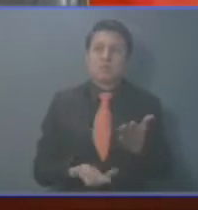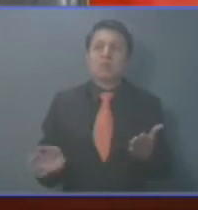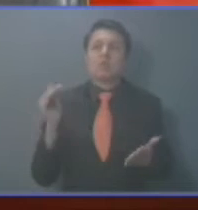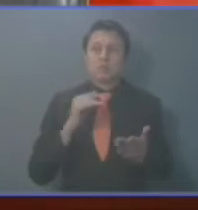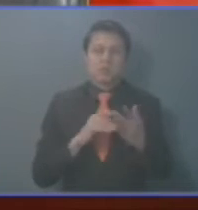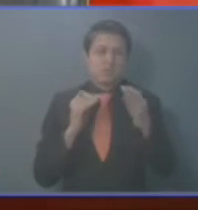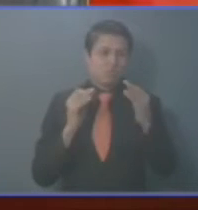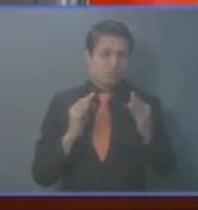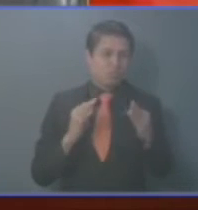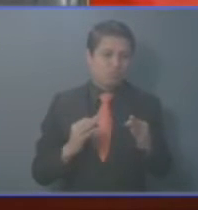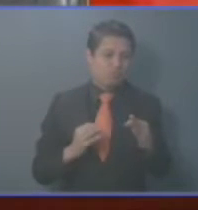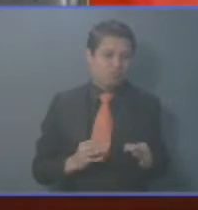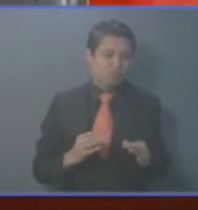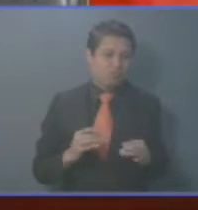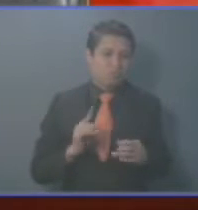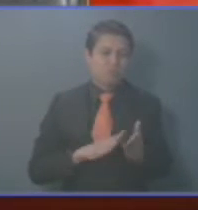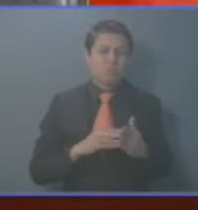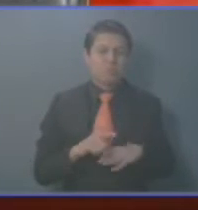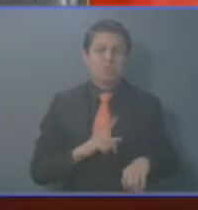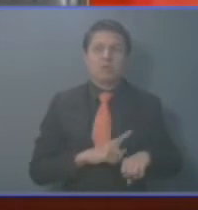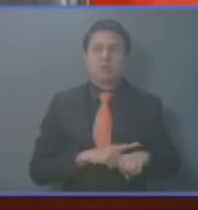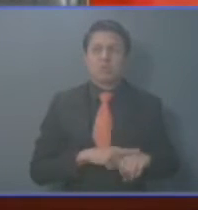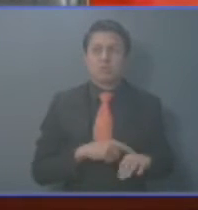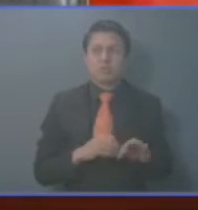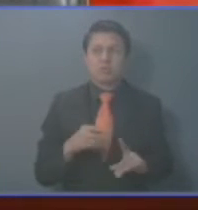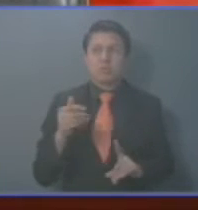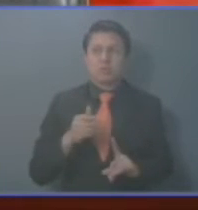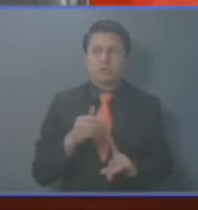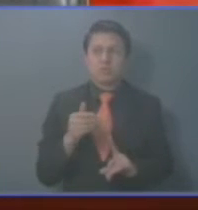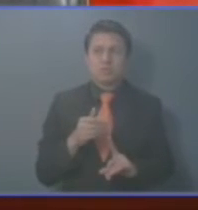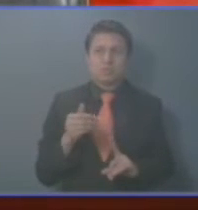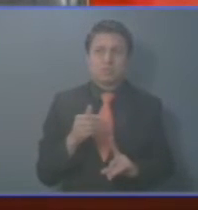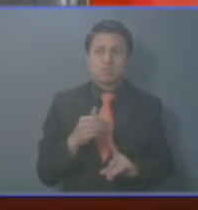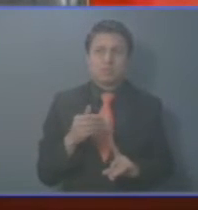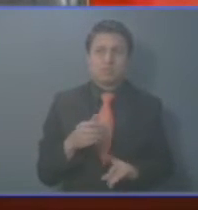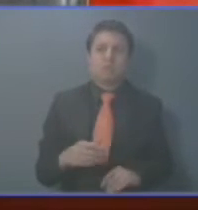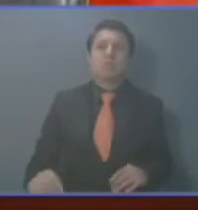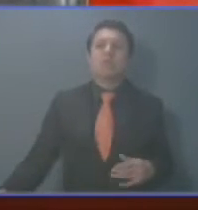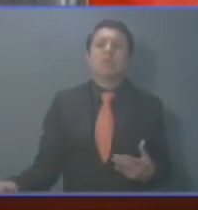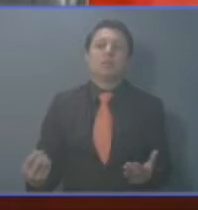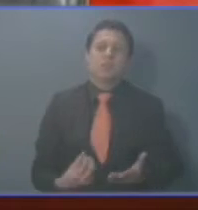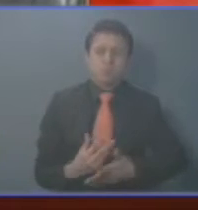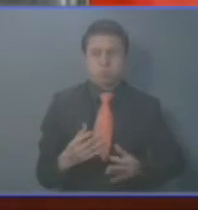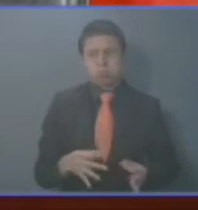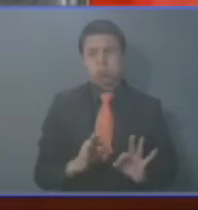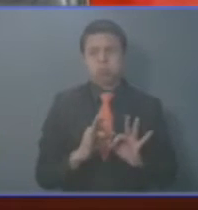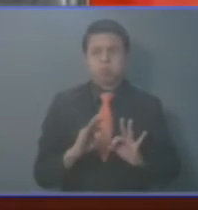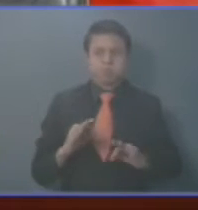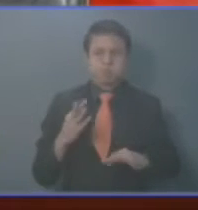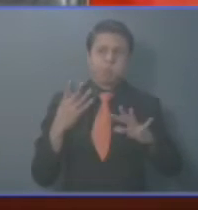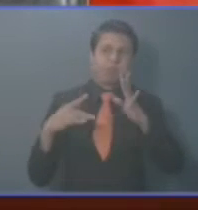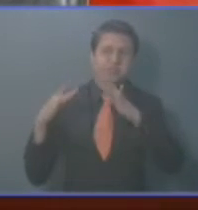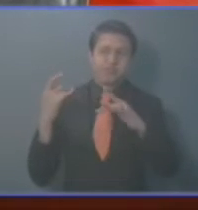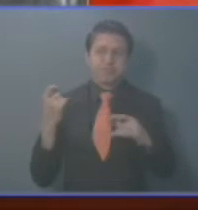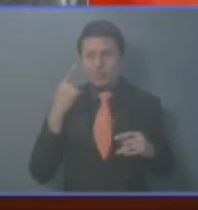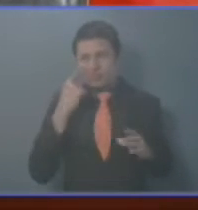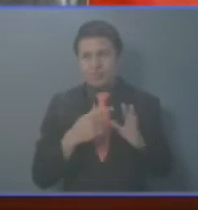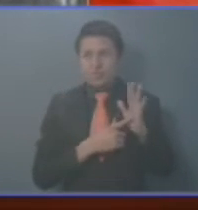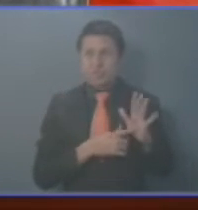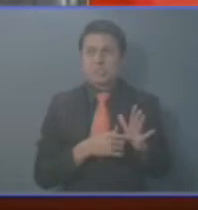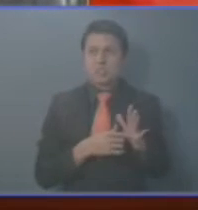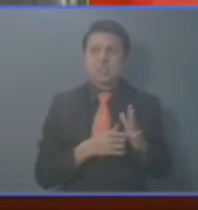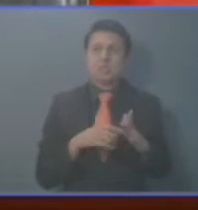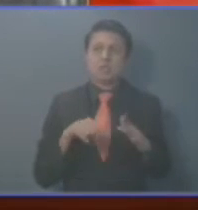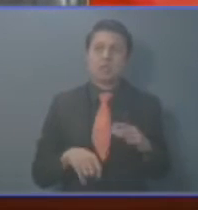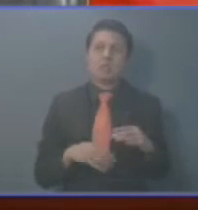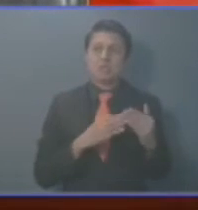con medidas a mediano y corto plazo en términos de calidad, pertinencia, cobertura e innovación. Que la historia reciente nos demuestra que pese a